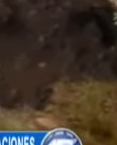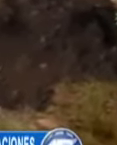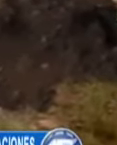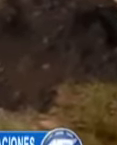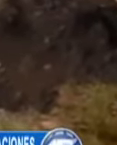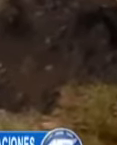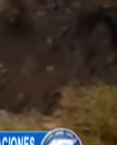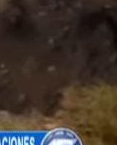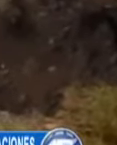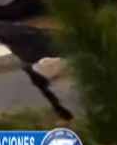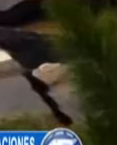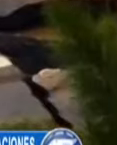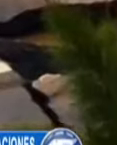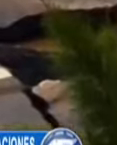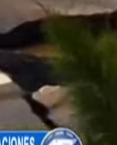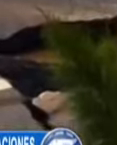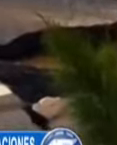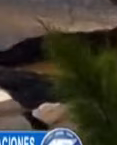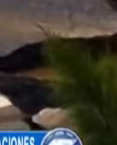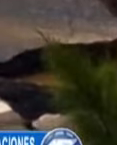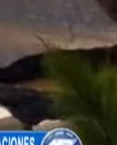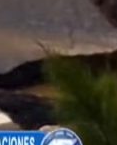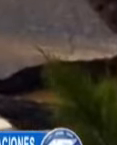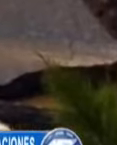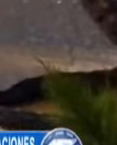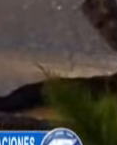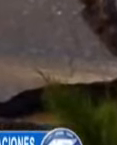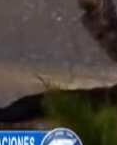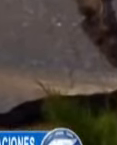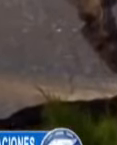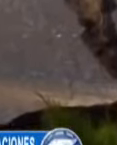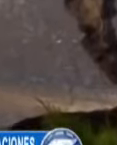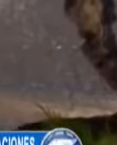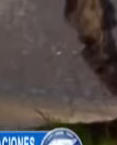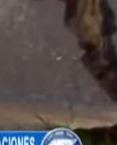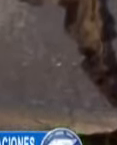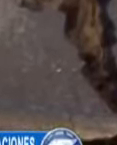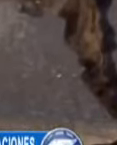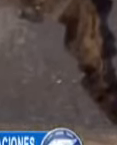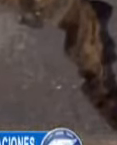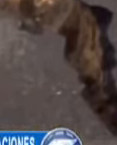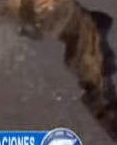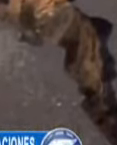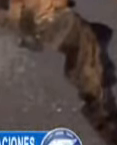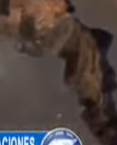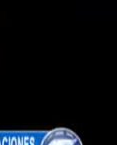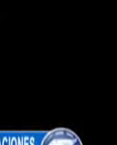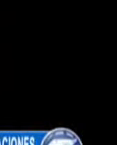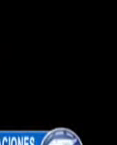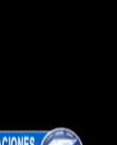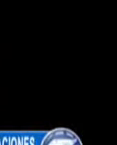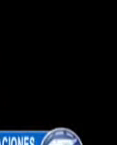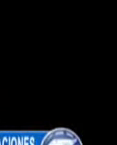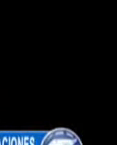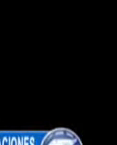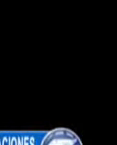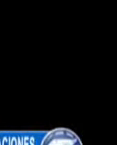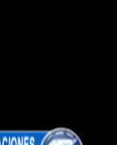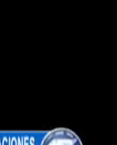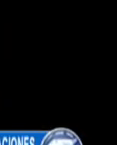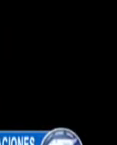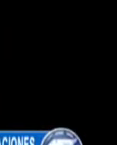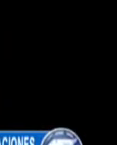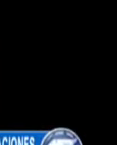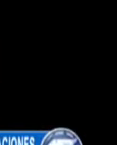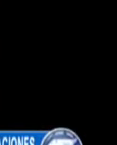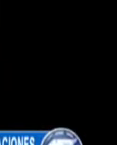poder atender el tema de la vivienda con las familias que fueron evacuadas. A través de FOPAVI se les va a atender para poder dar